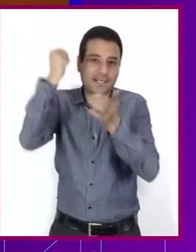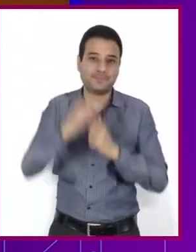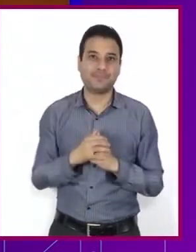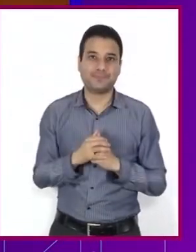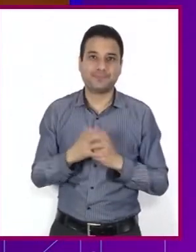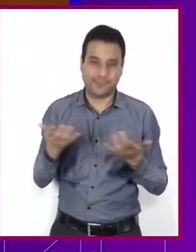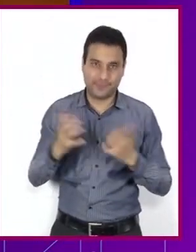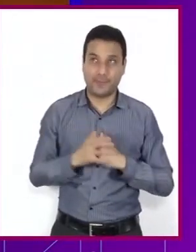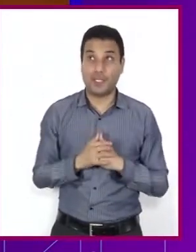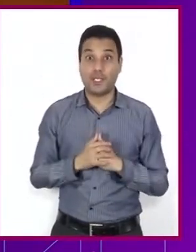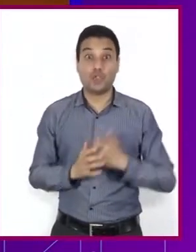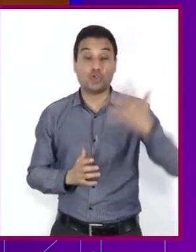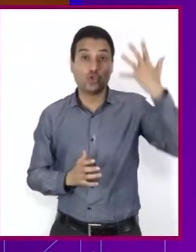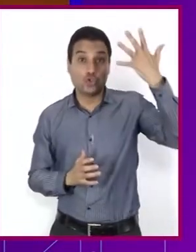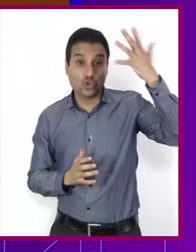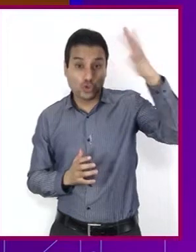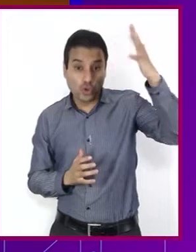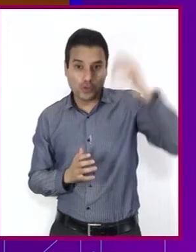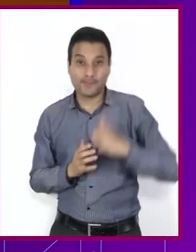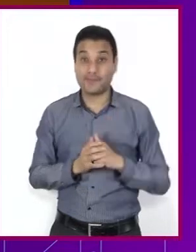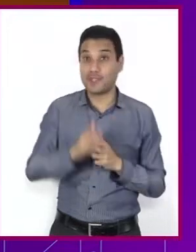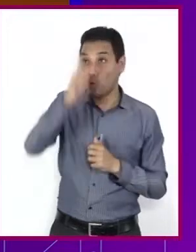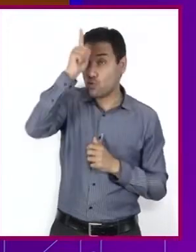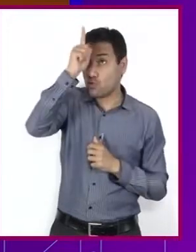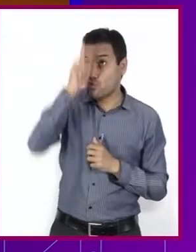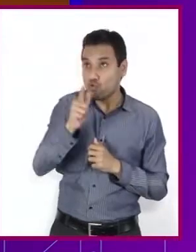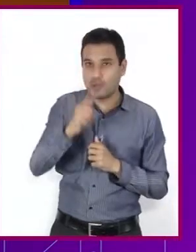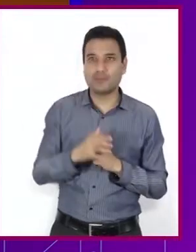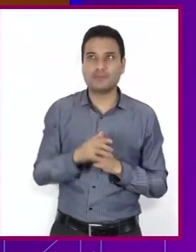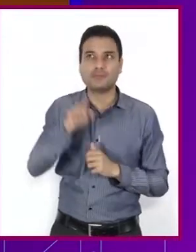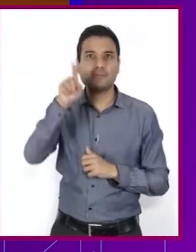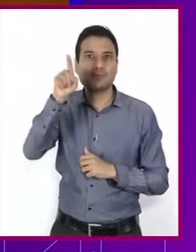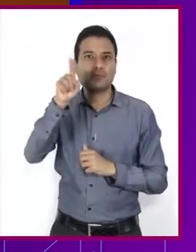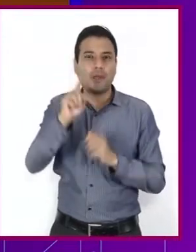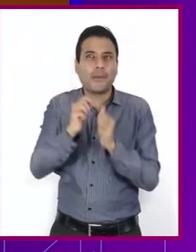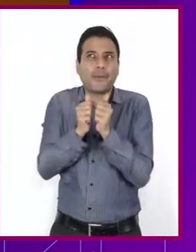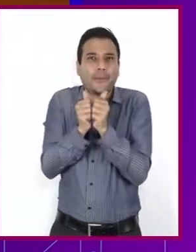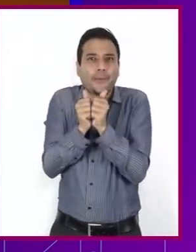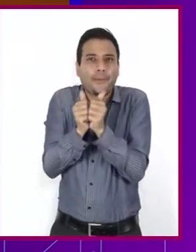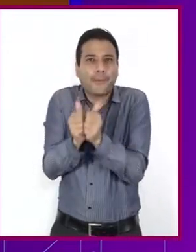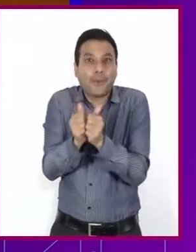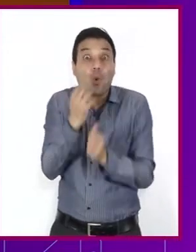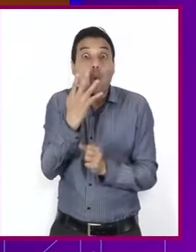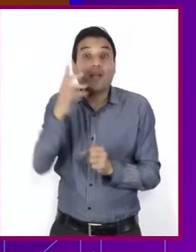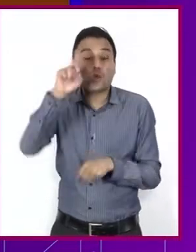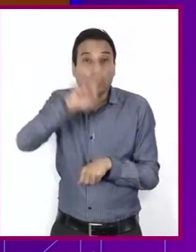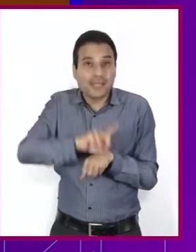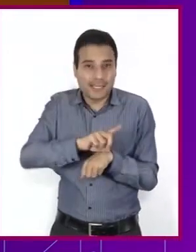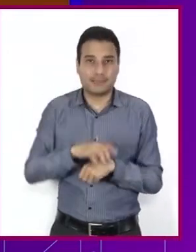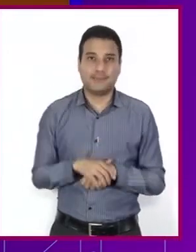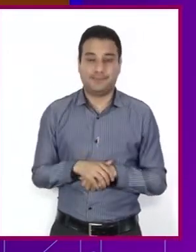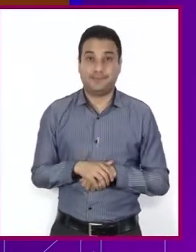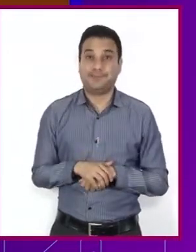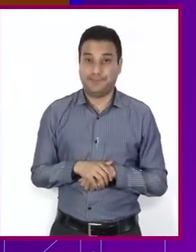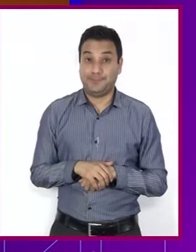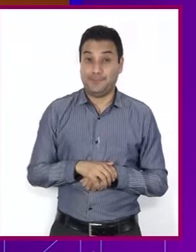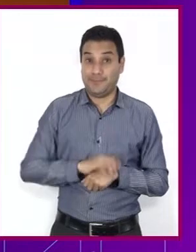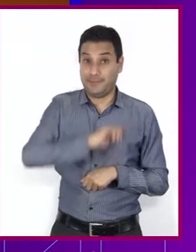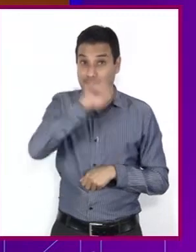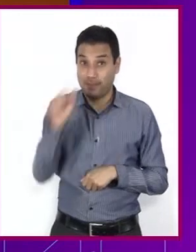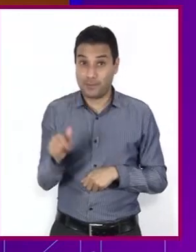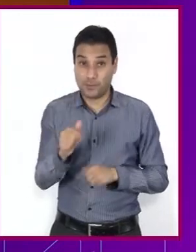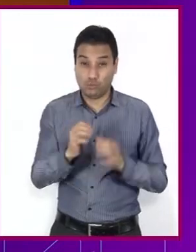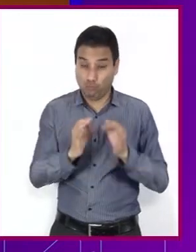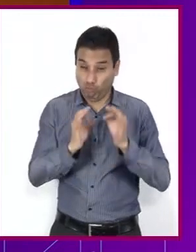luna permanecieron inmóviles en el cielo durante 4 días, hasta que en el día de signo